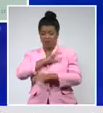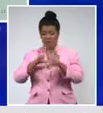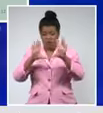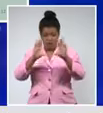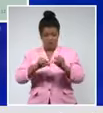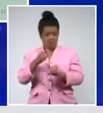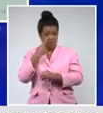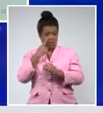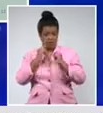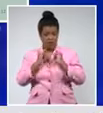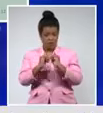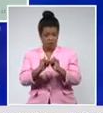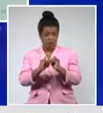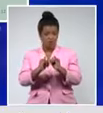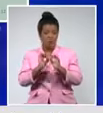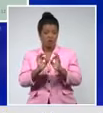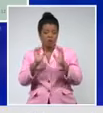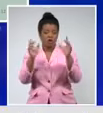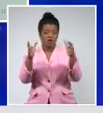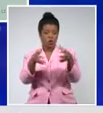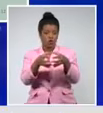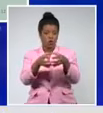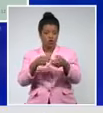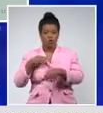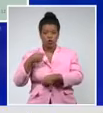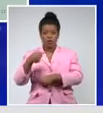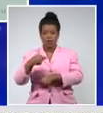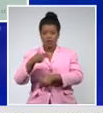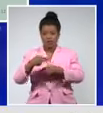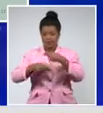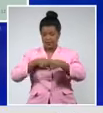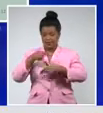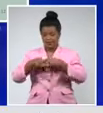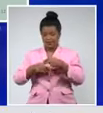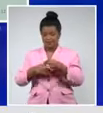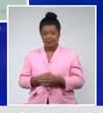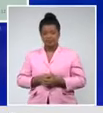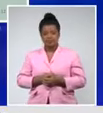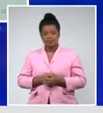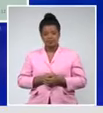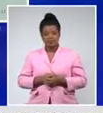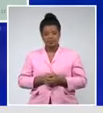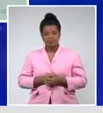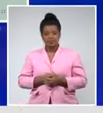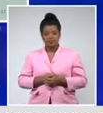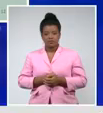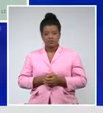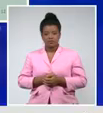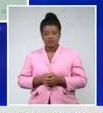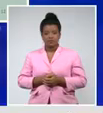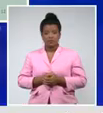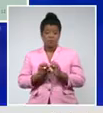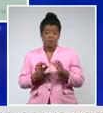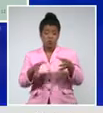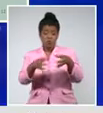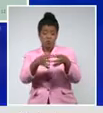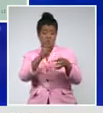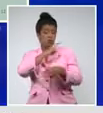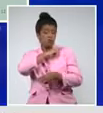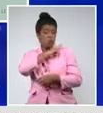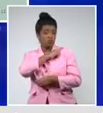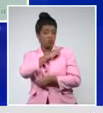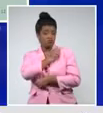en el intercambio que diariamente se hace, la videoconferencia con los equipos de dirección de cada